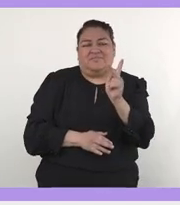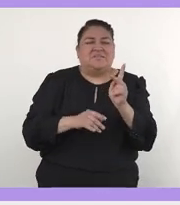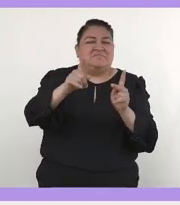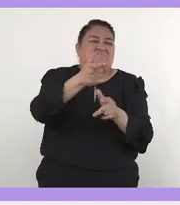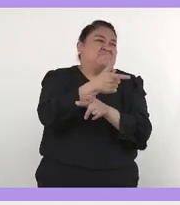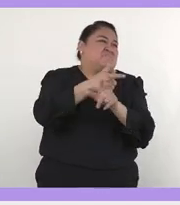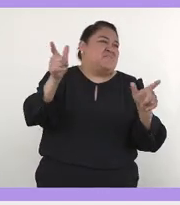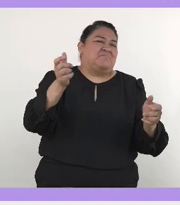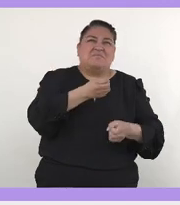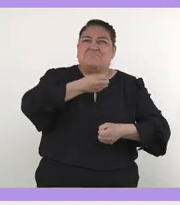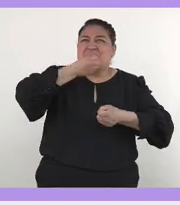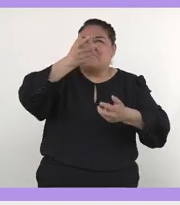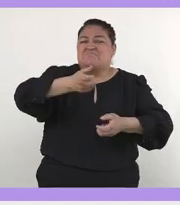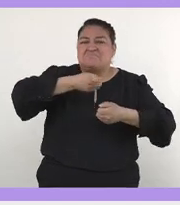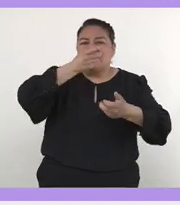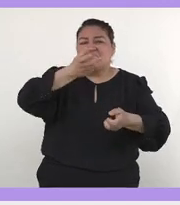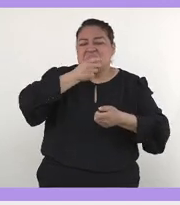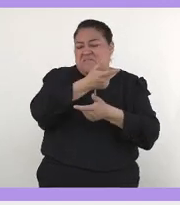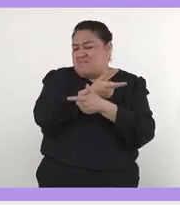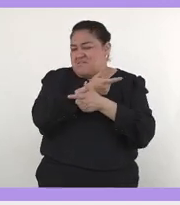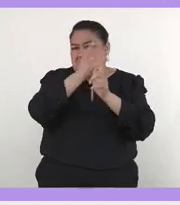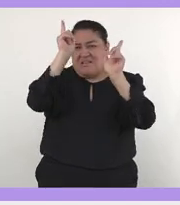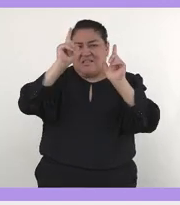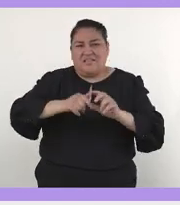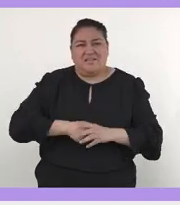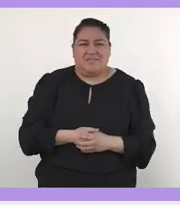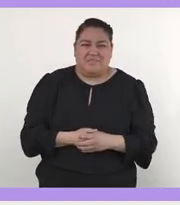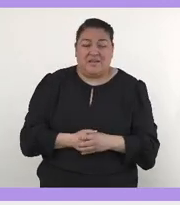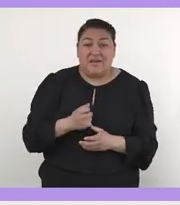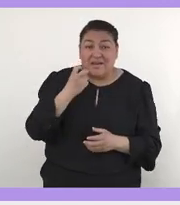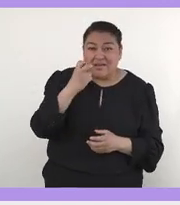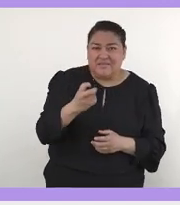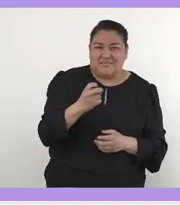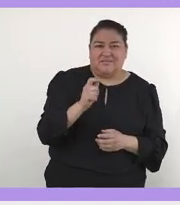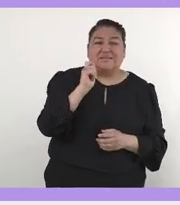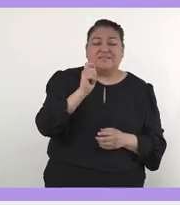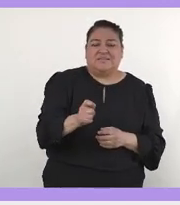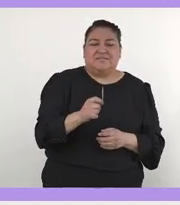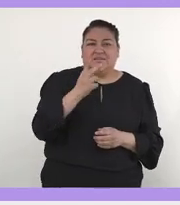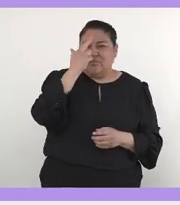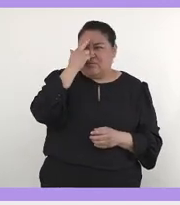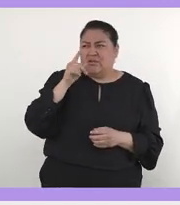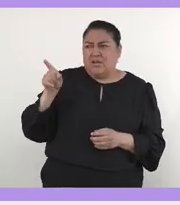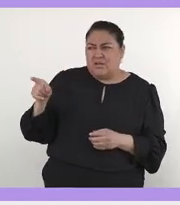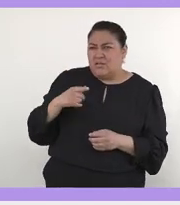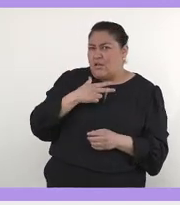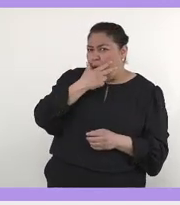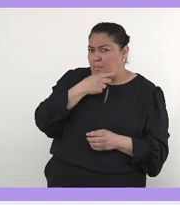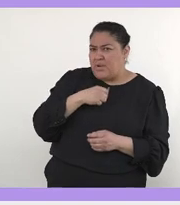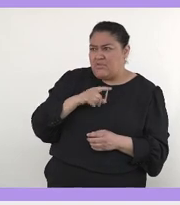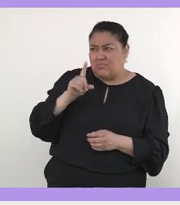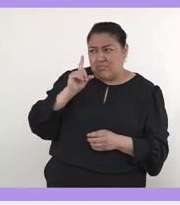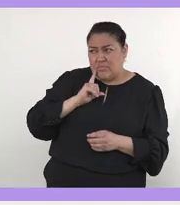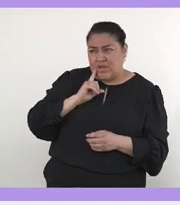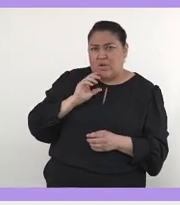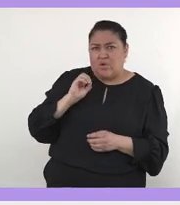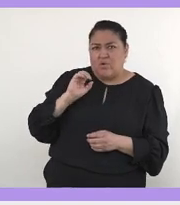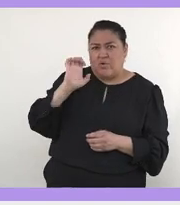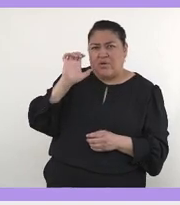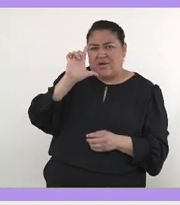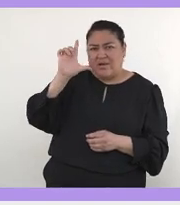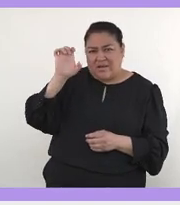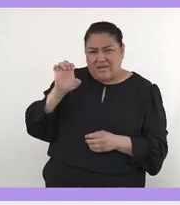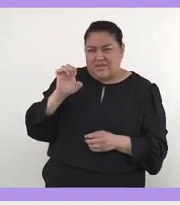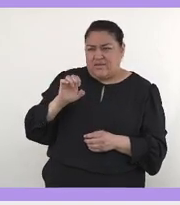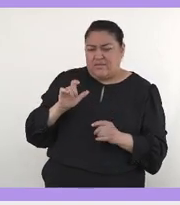que sea que ustedes quieran decir Entonces esto el pronombre sean conscientes de cuando utilicen el masculino genérico empiecen